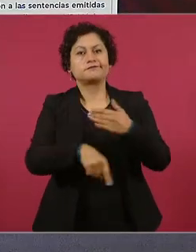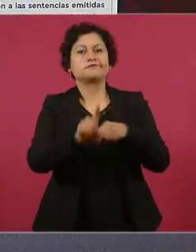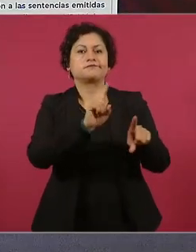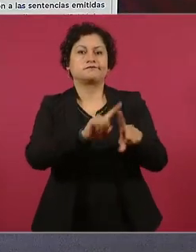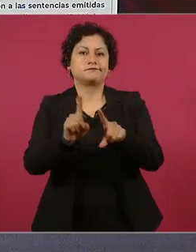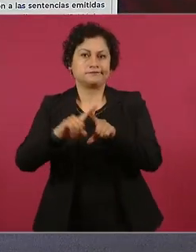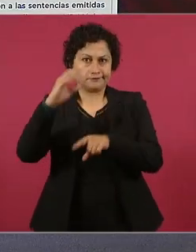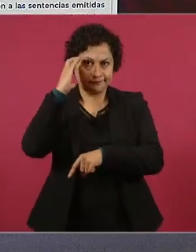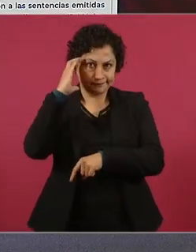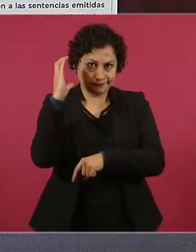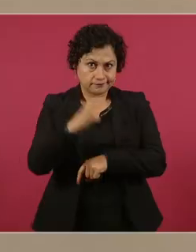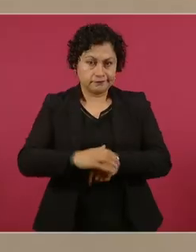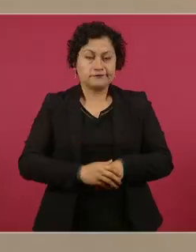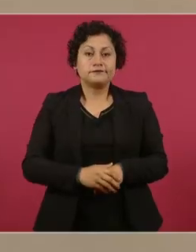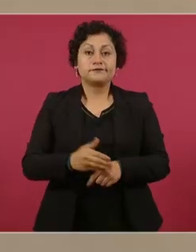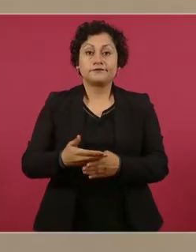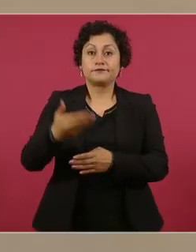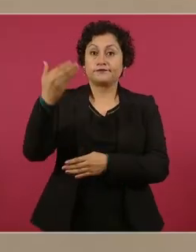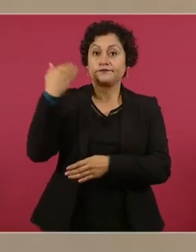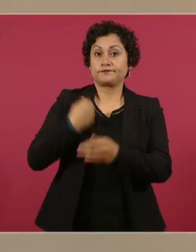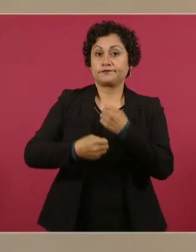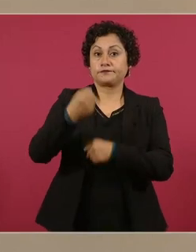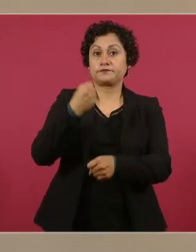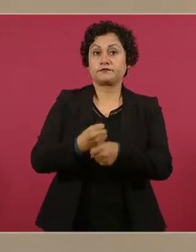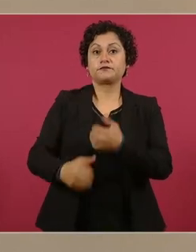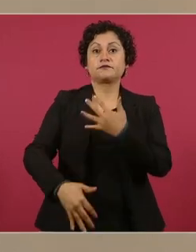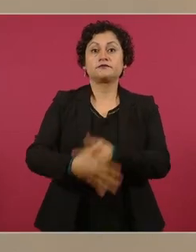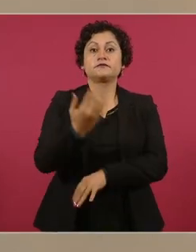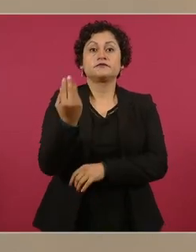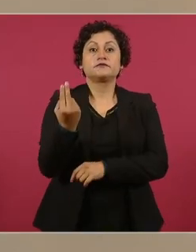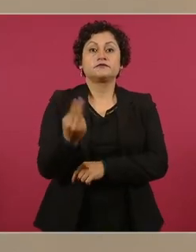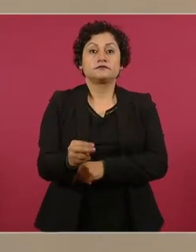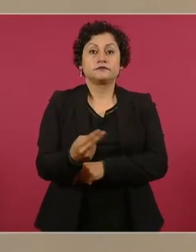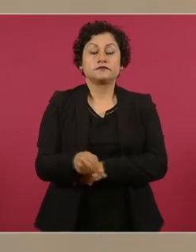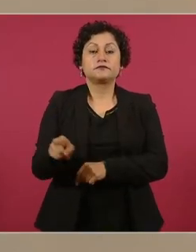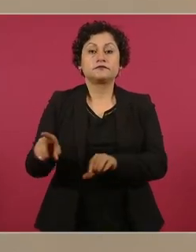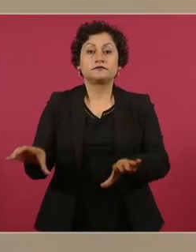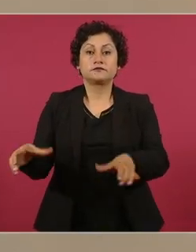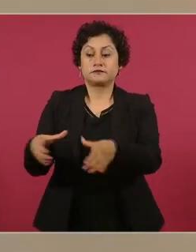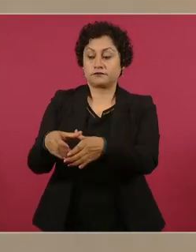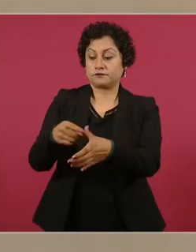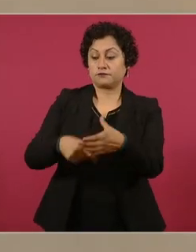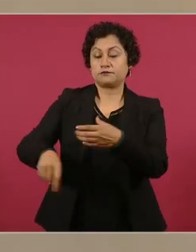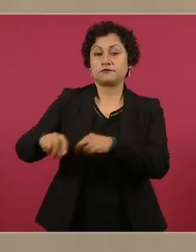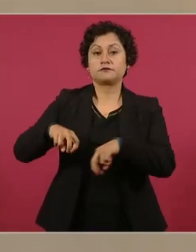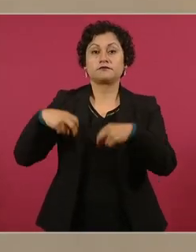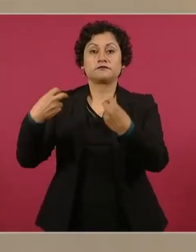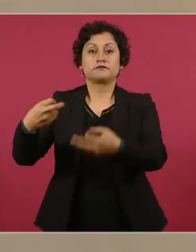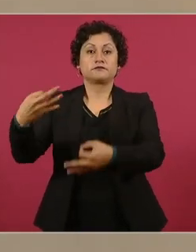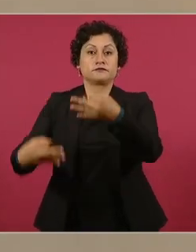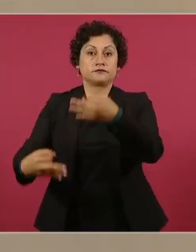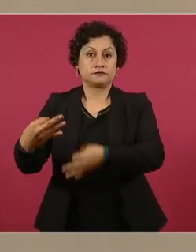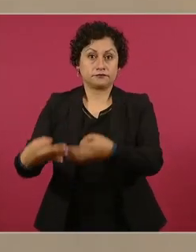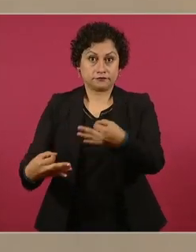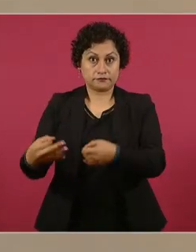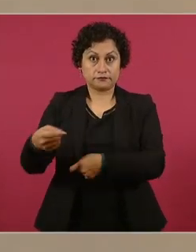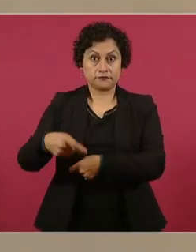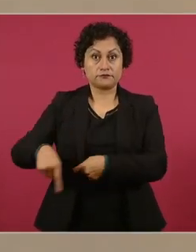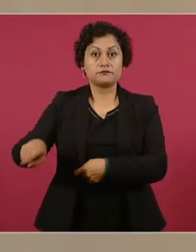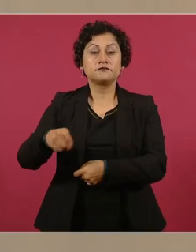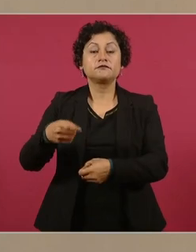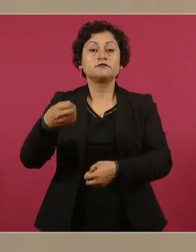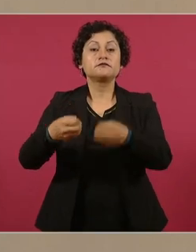noviembre del año pasado, por mayoría de votos, el tribunal colegiado integrado por el